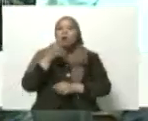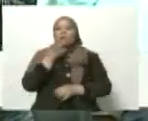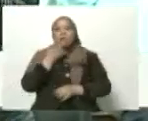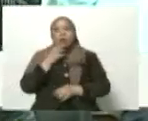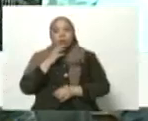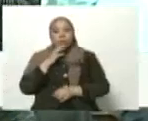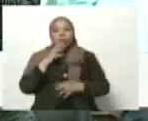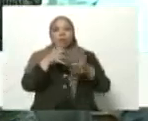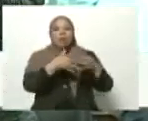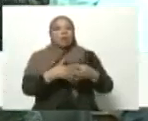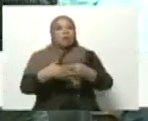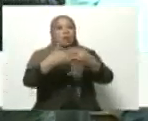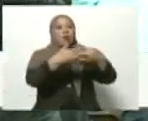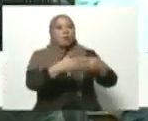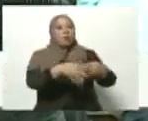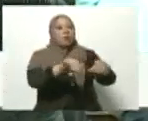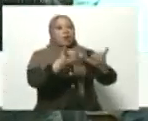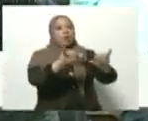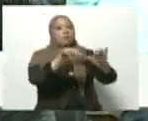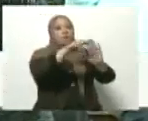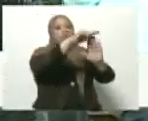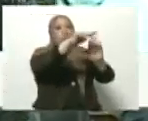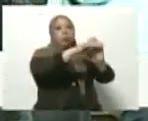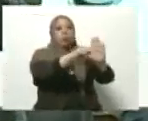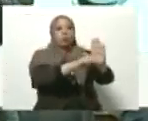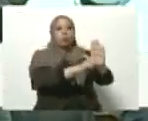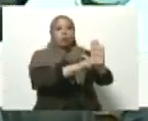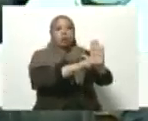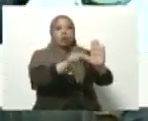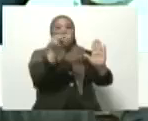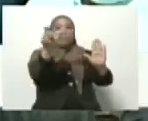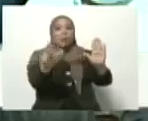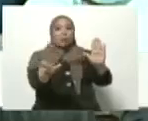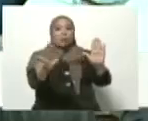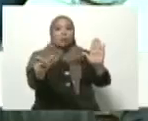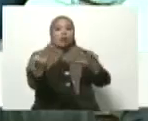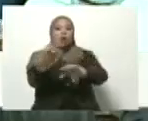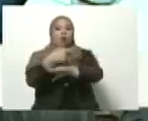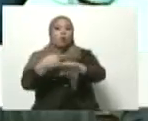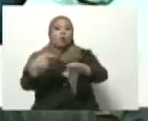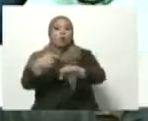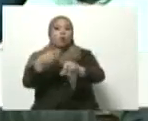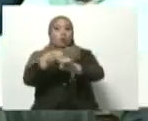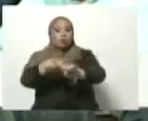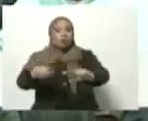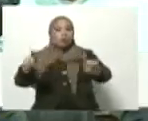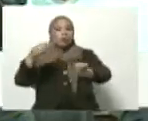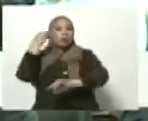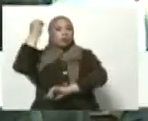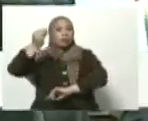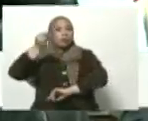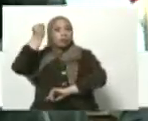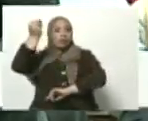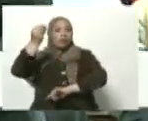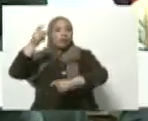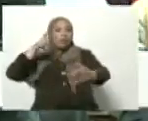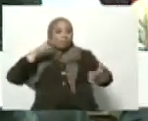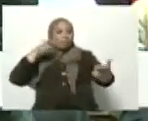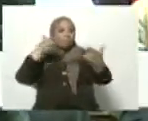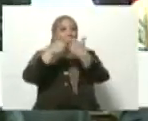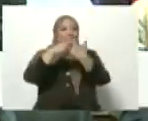señalaba Kissinger, la seguridad absoluta de Estados Unidos es la inseguridad absoluta de todos los demás. Y desde esa perspectiva se han